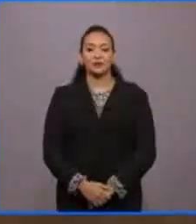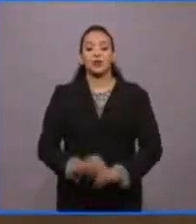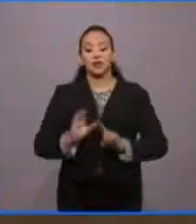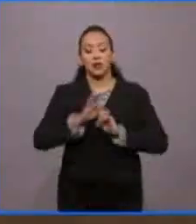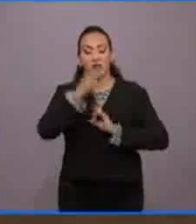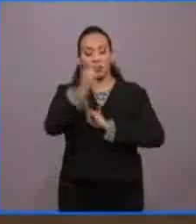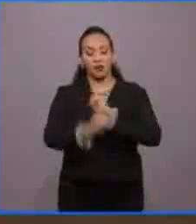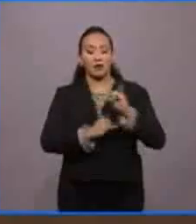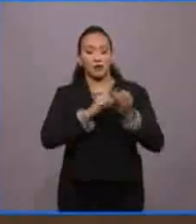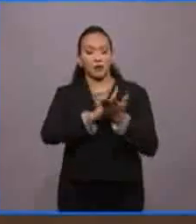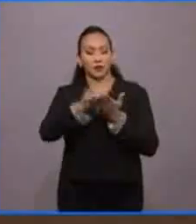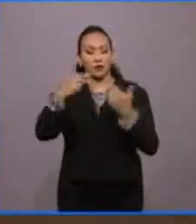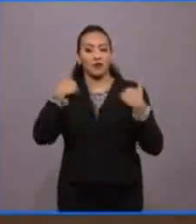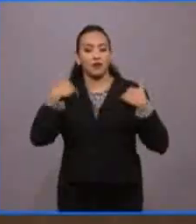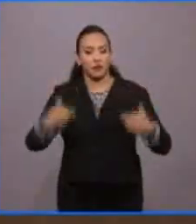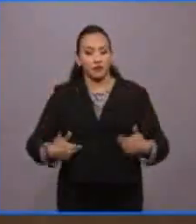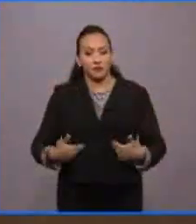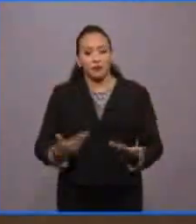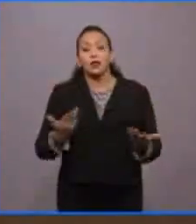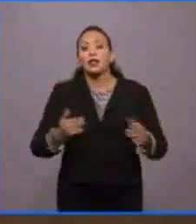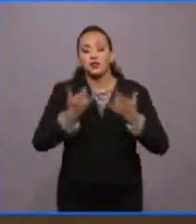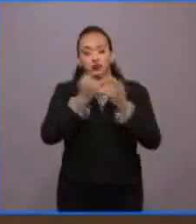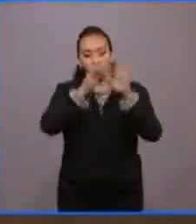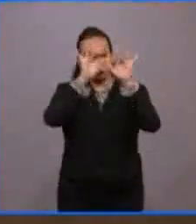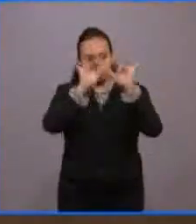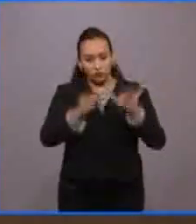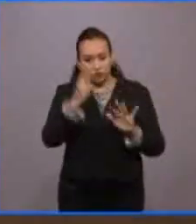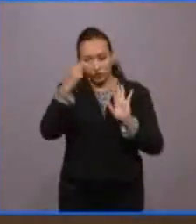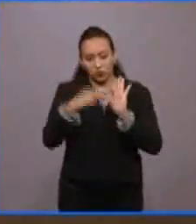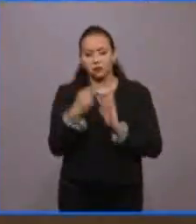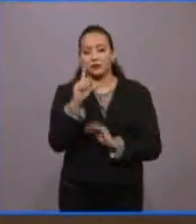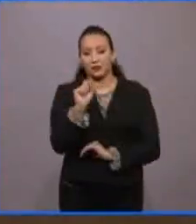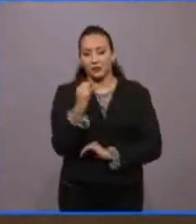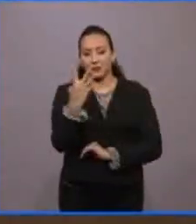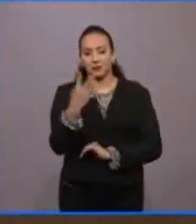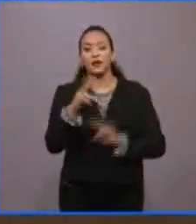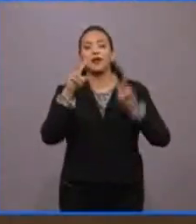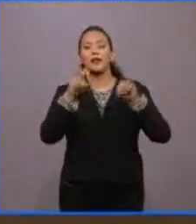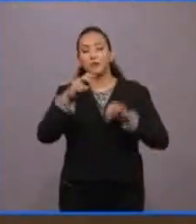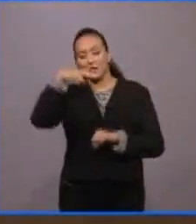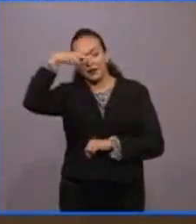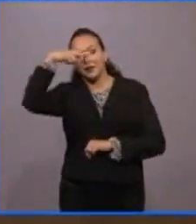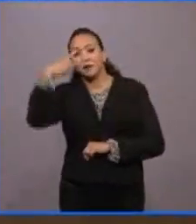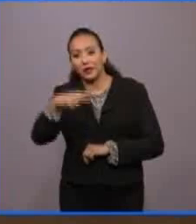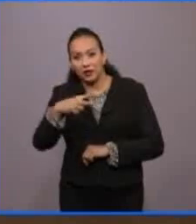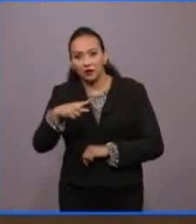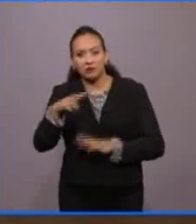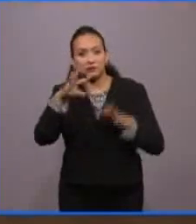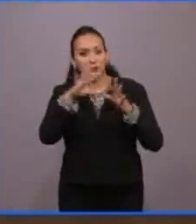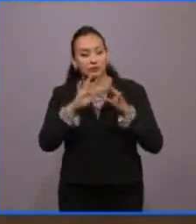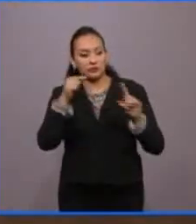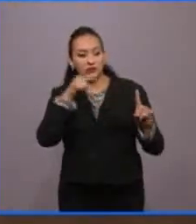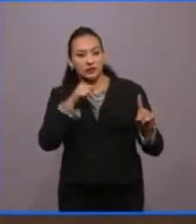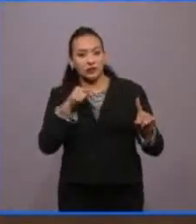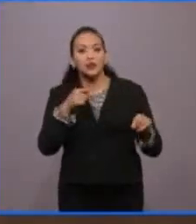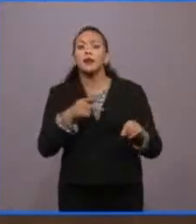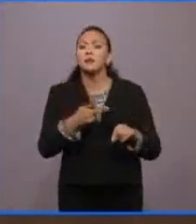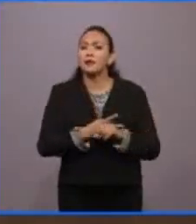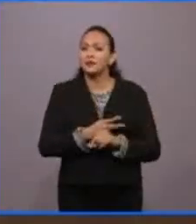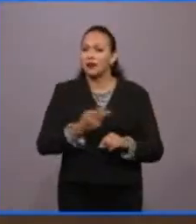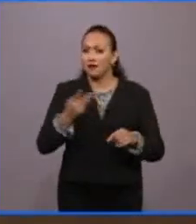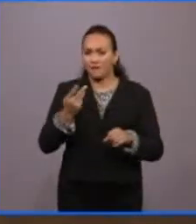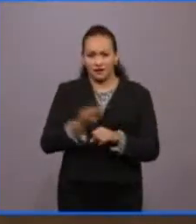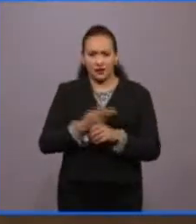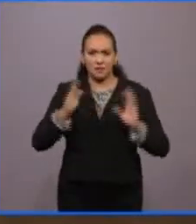La Comisión Interamericana de Derechos Humanos rindió su informe 2024. Sobre México subrayó pendientes como la